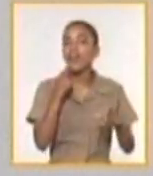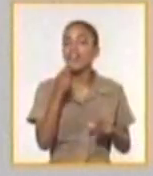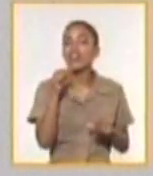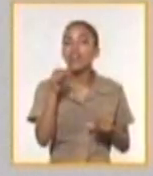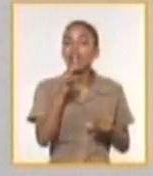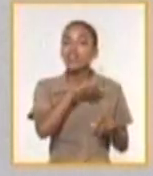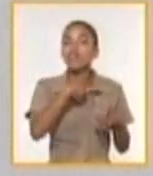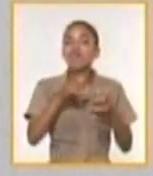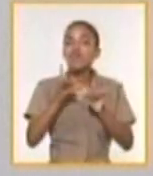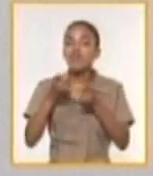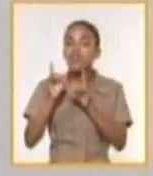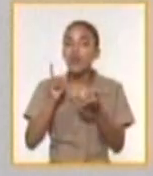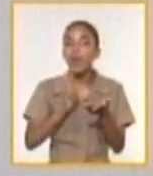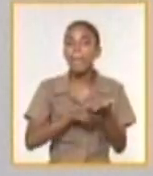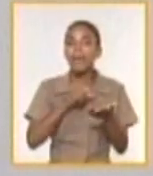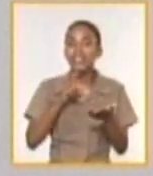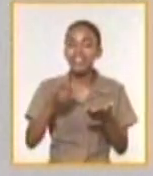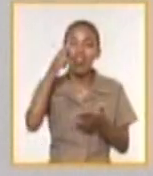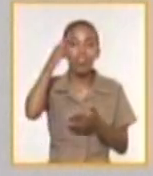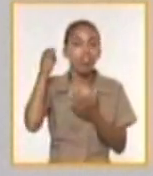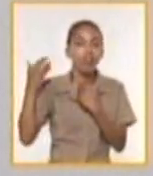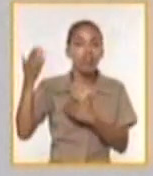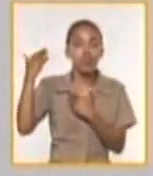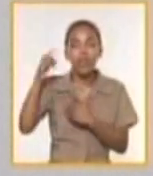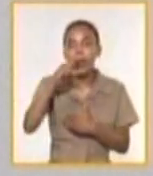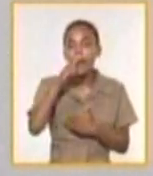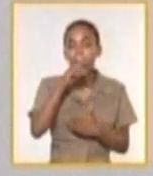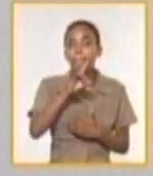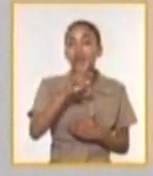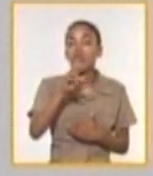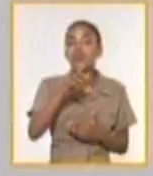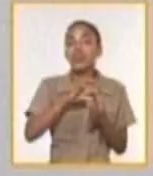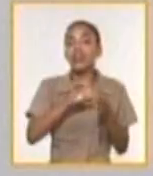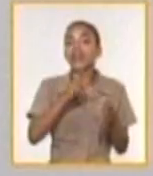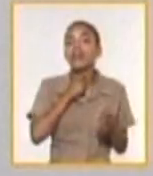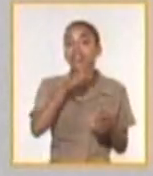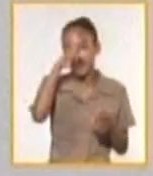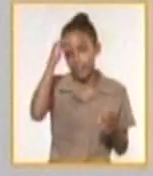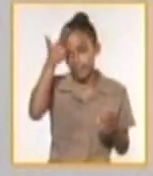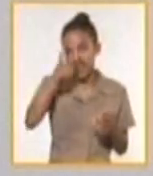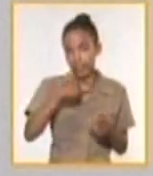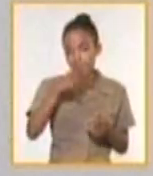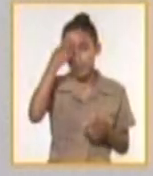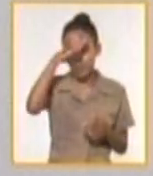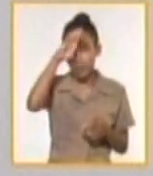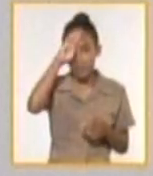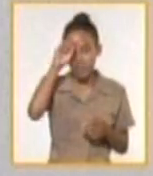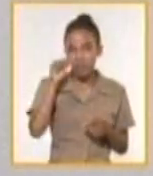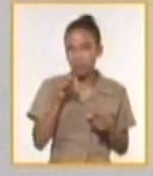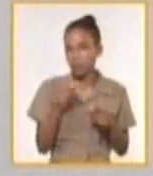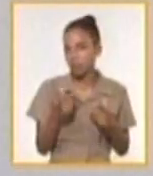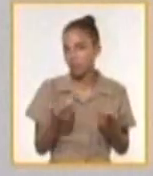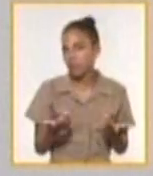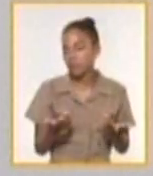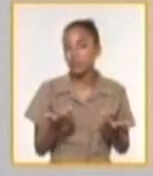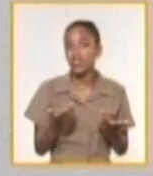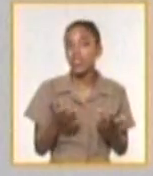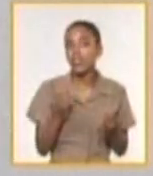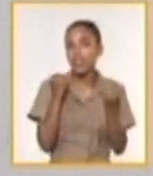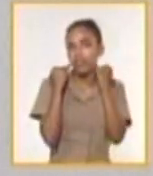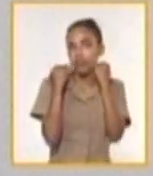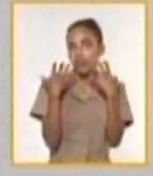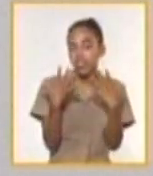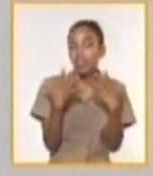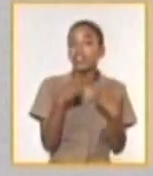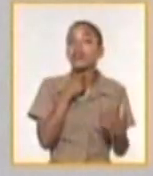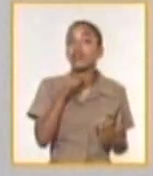los partidos tradicionales de la burguesía o de la pseudo burguesía cubana, que realmente no era una... Es interesante incluso para un